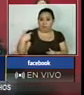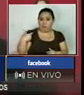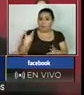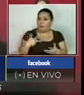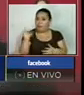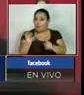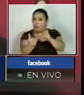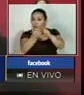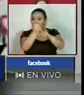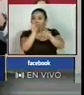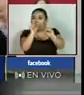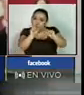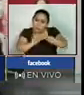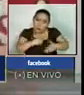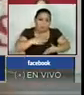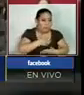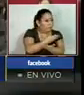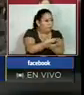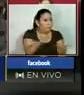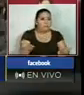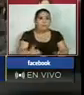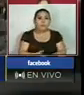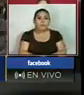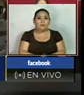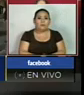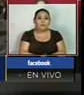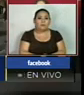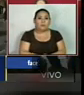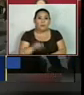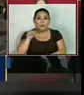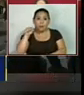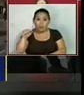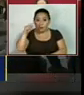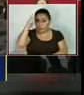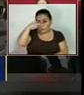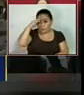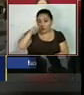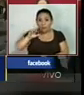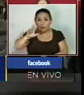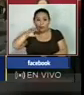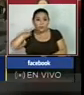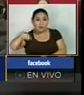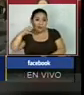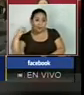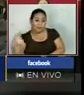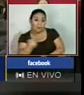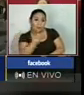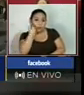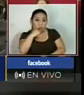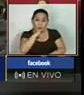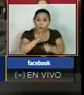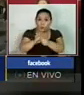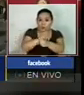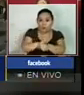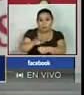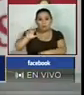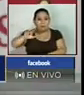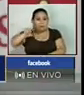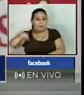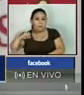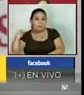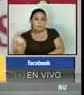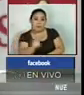llegue se pondrá a disposición de todos. México tiene 30 mil casos del nuevo coronavirus y unas 3 mil